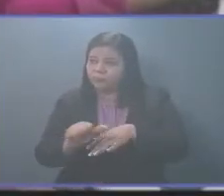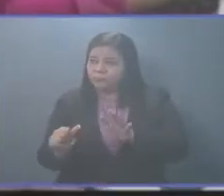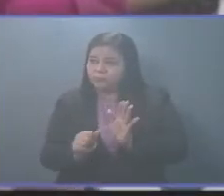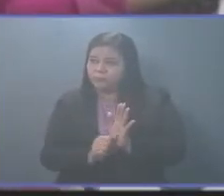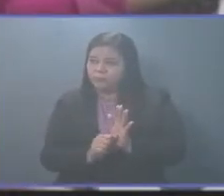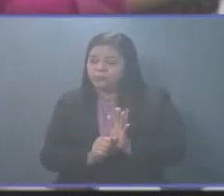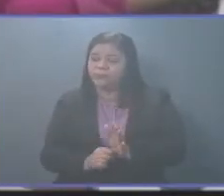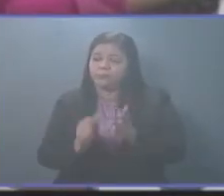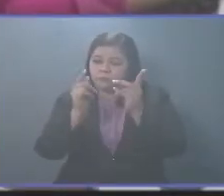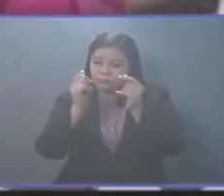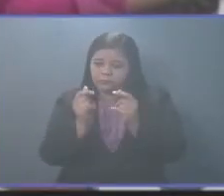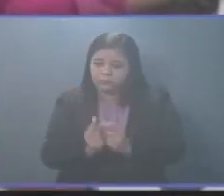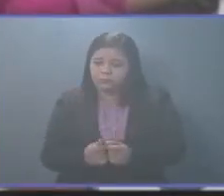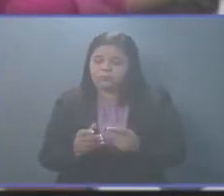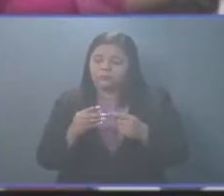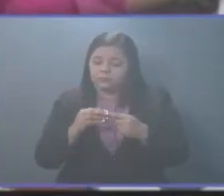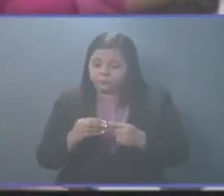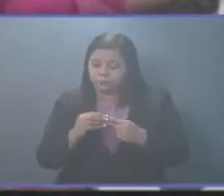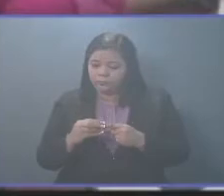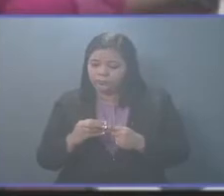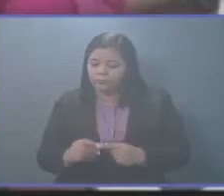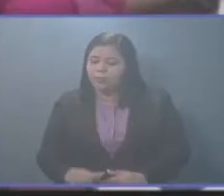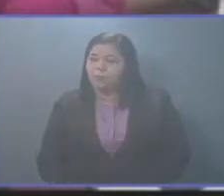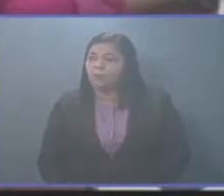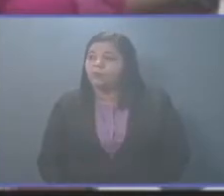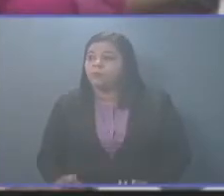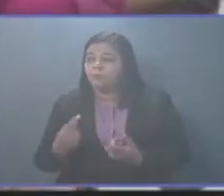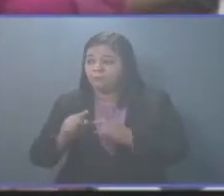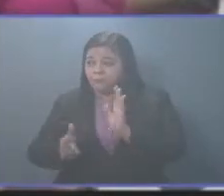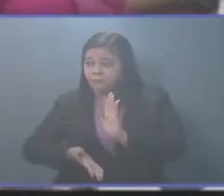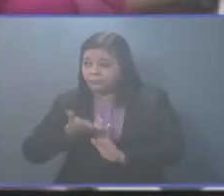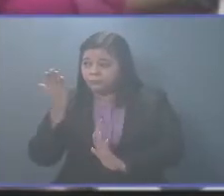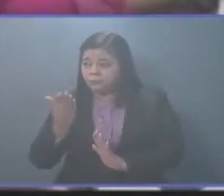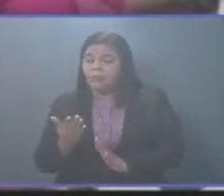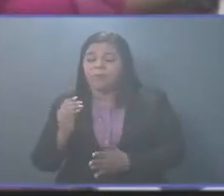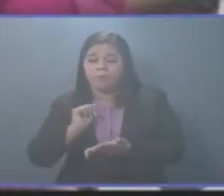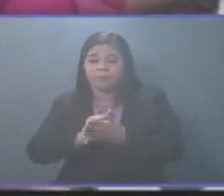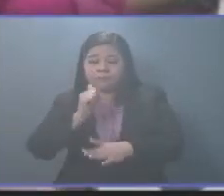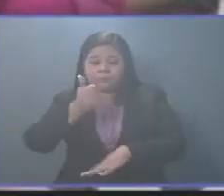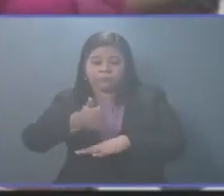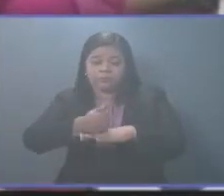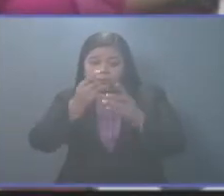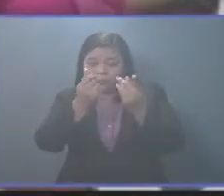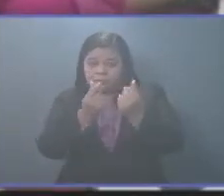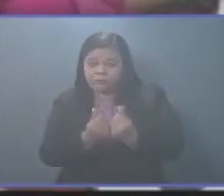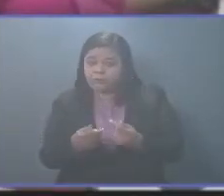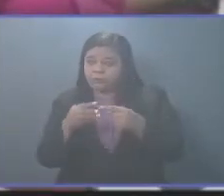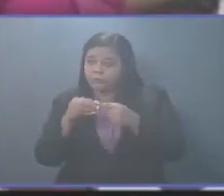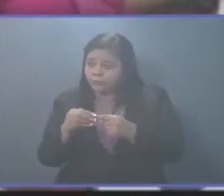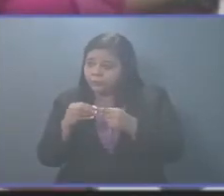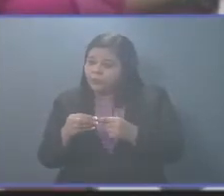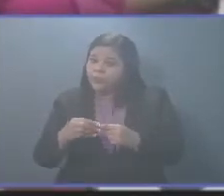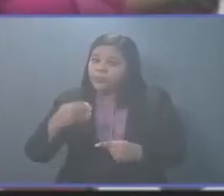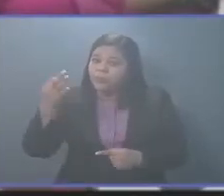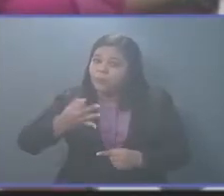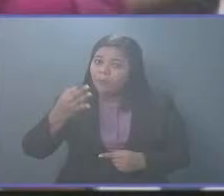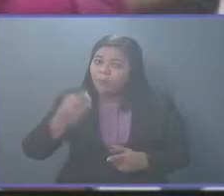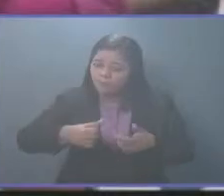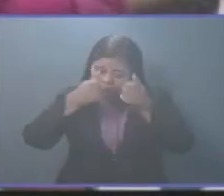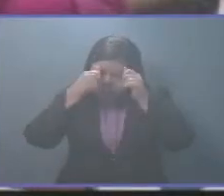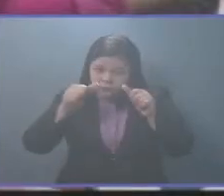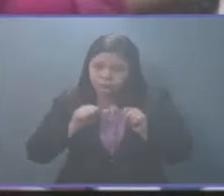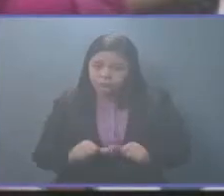Legislativa el presupuesto extraordinario. Adicionalmente, se estableció que ese presupuesto extraordinario tenía que ser aprobado